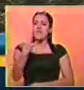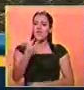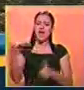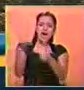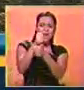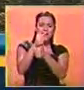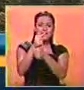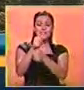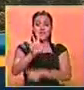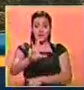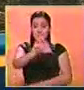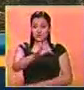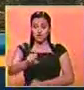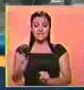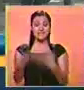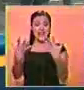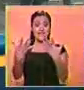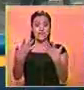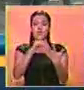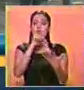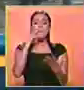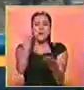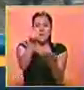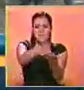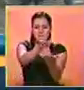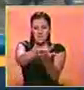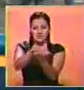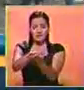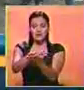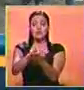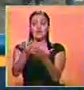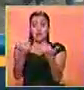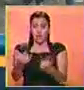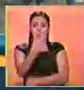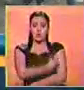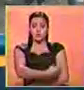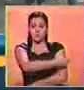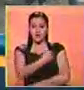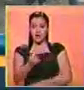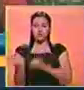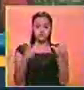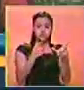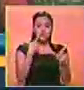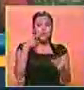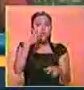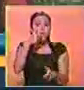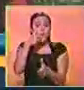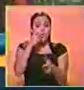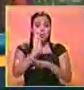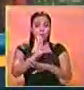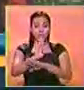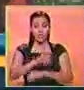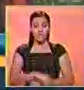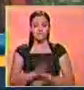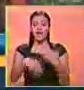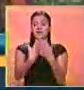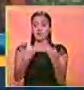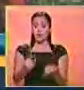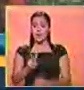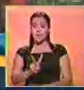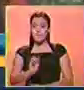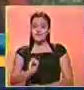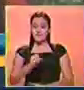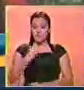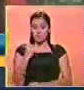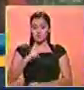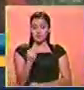Los 3 sobrevivientes de la llamada masacre de Chabasquén permanecen en el hospital de Guanare bajo custodia. Hasta ahora, los 20 policías de